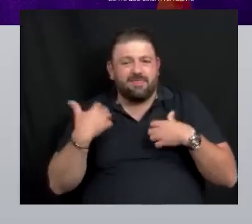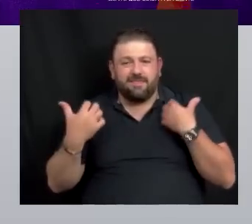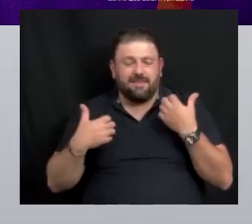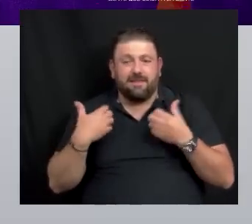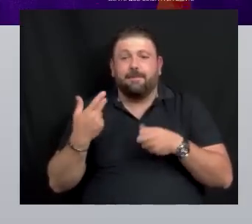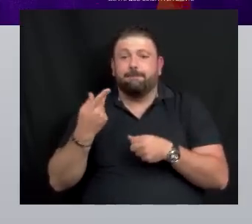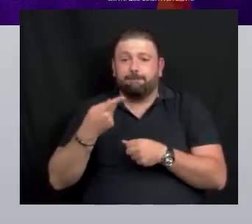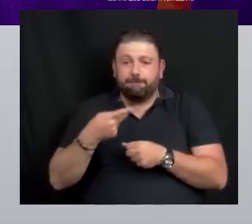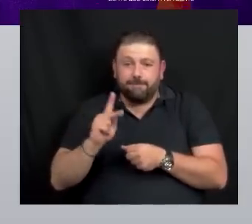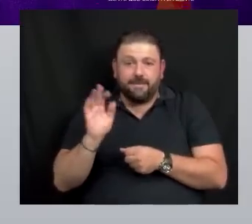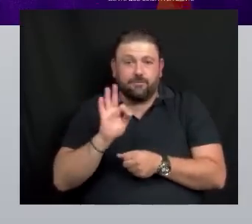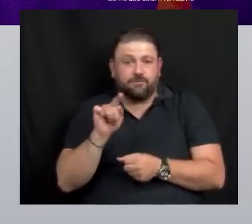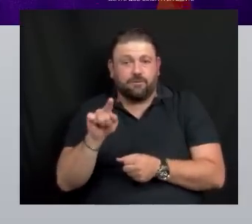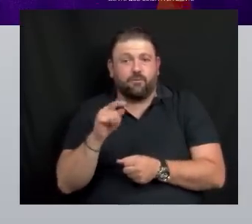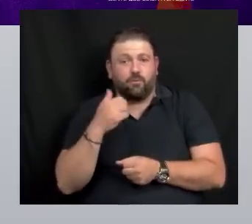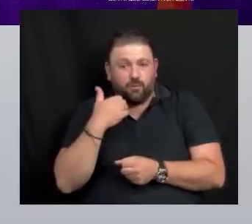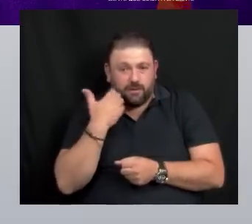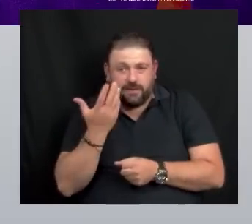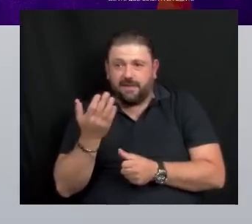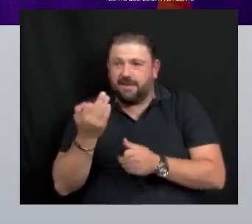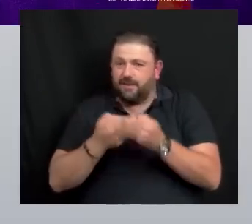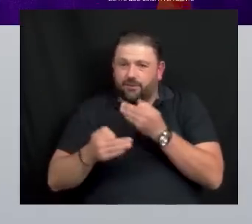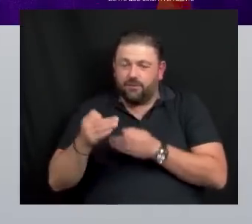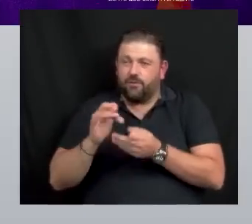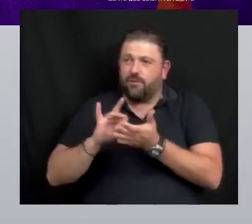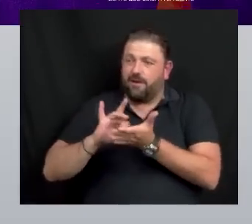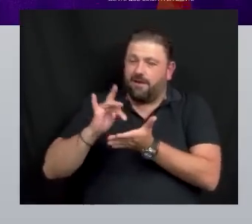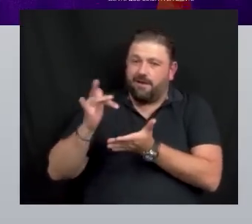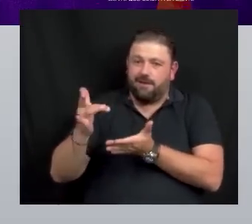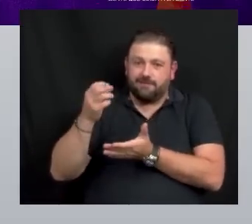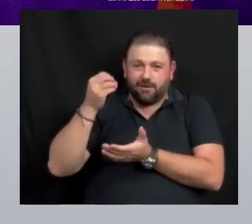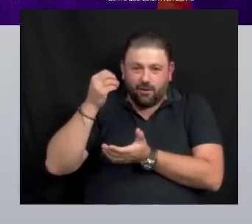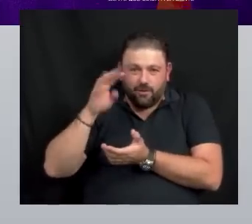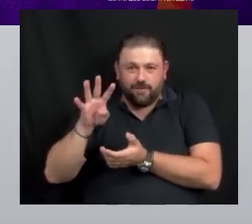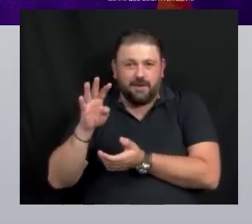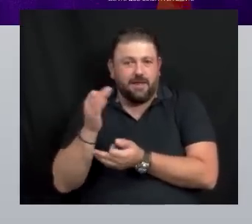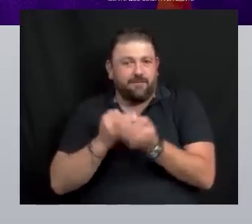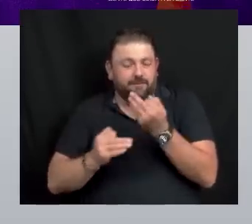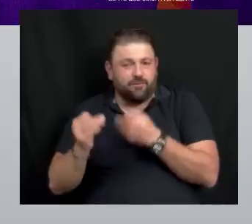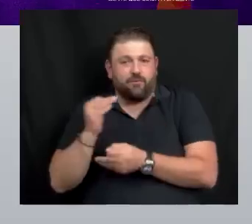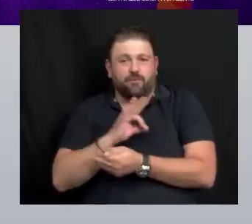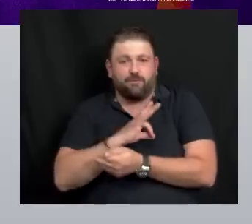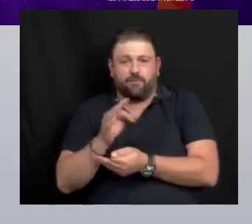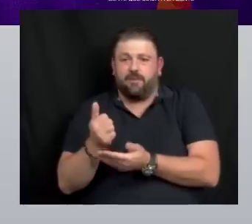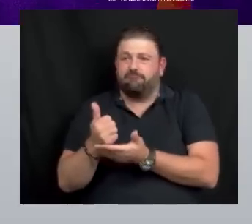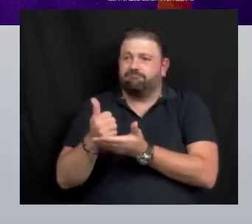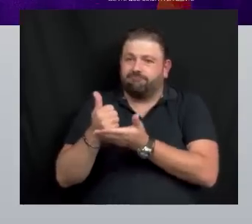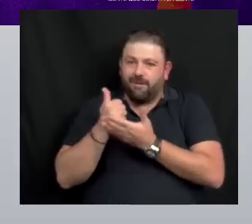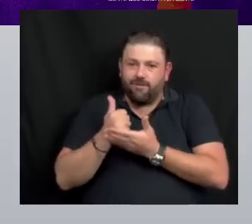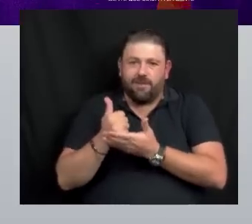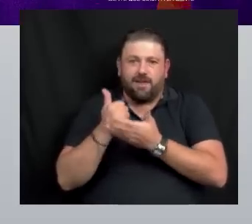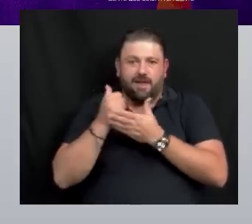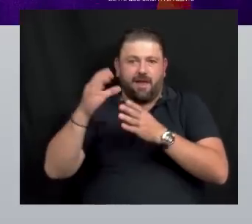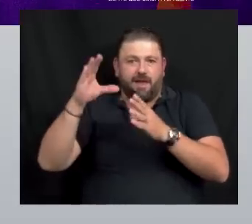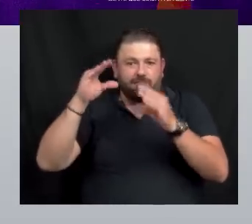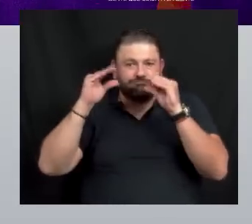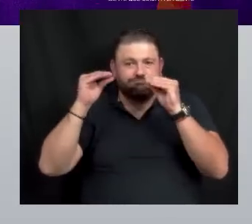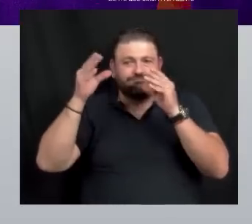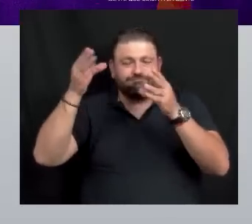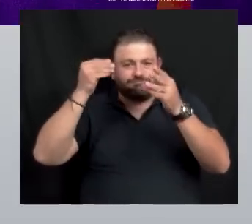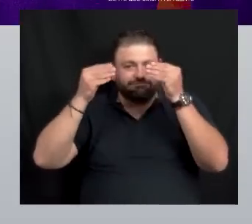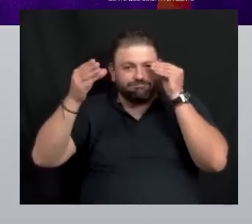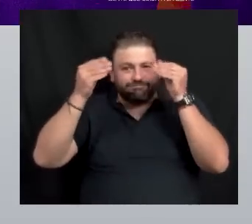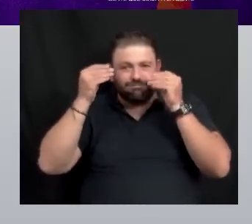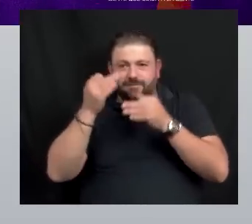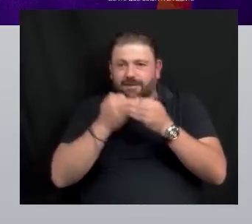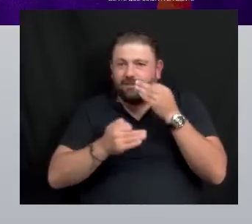las herramientas y la Extravaganas como una pinza, con un buen maneral, vas a aflojar esa tuerca